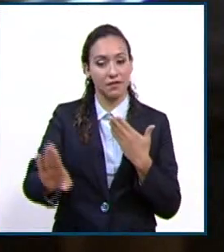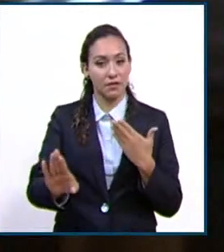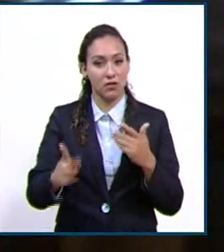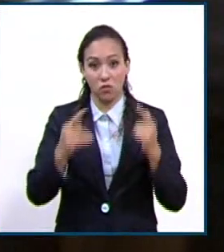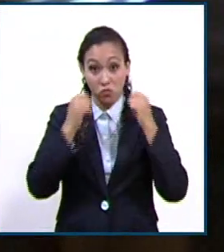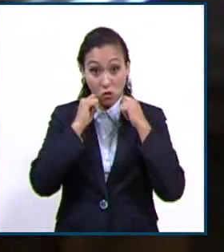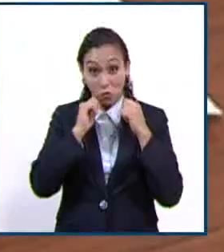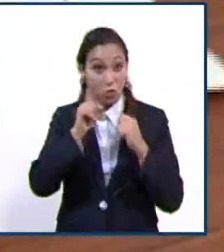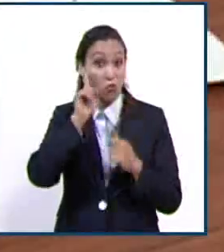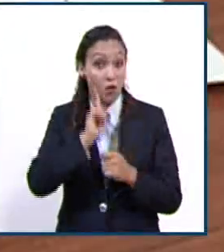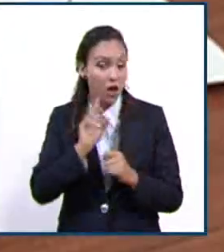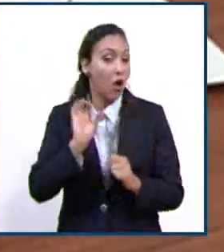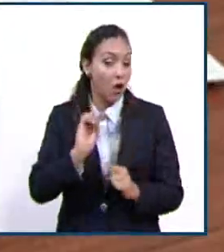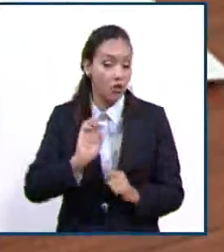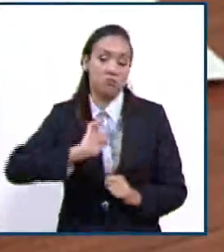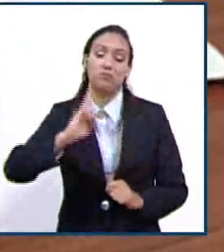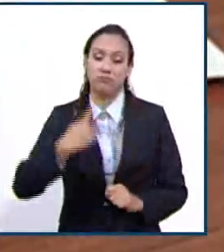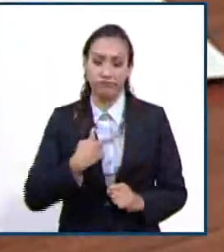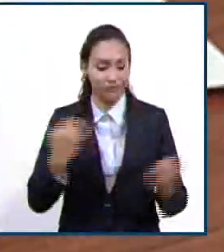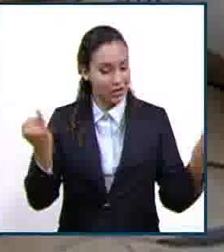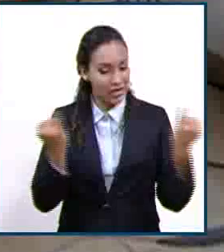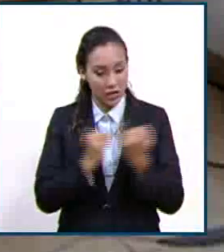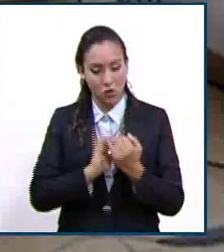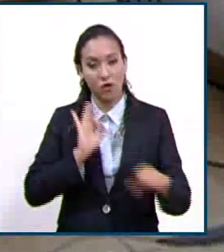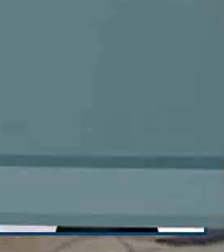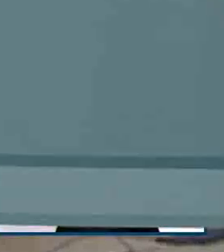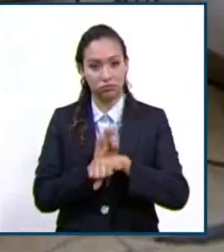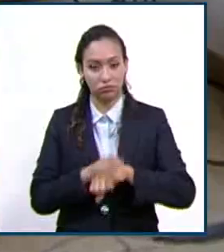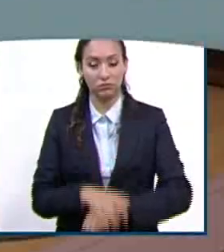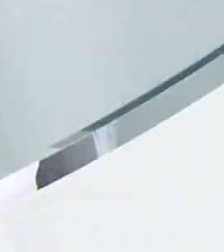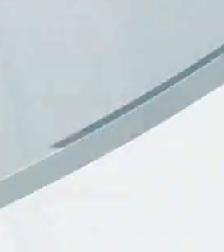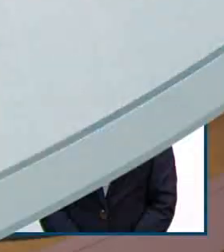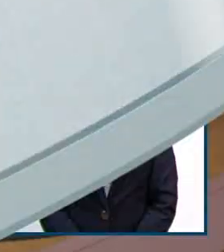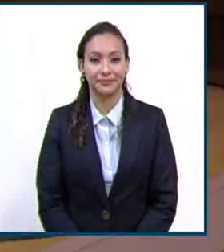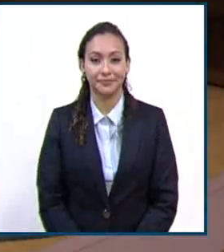mujer, incluidas las mujeres trans.